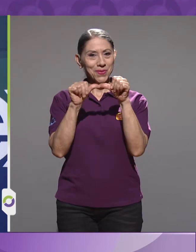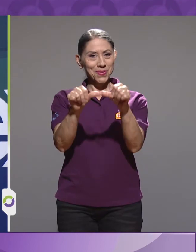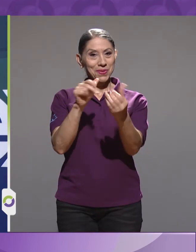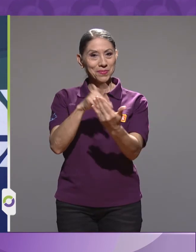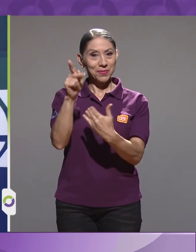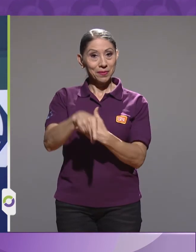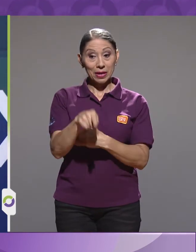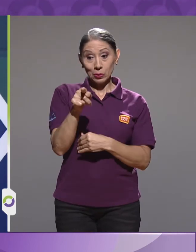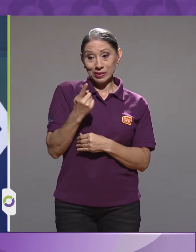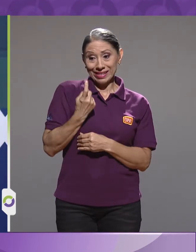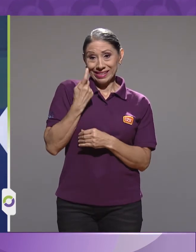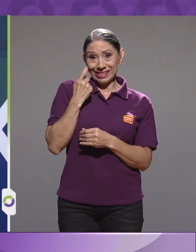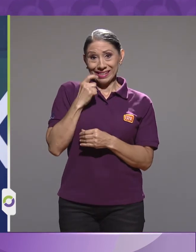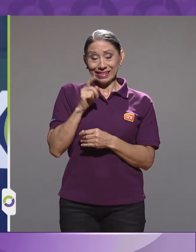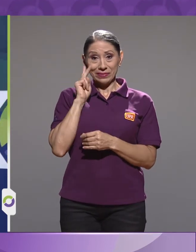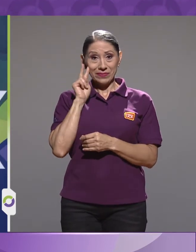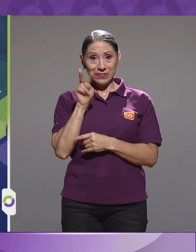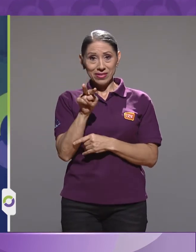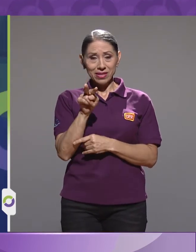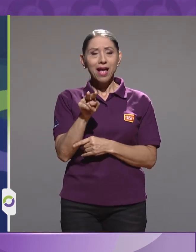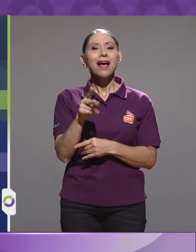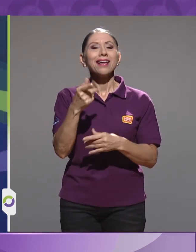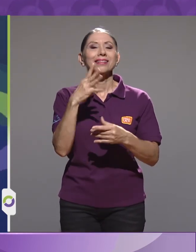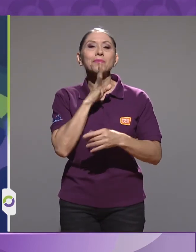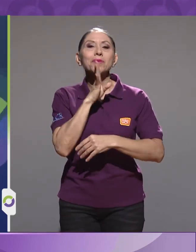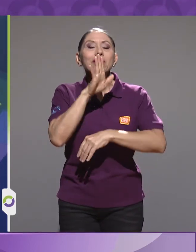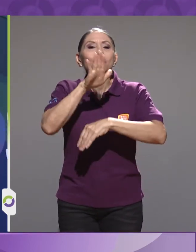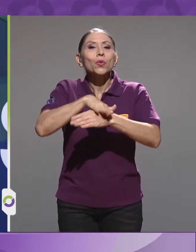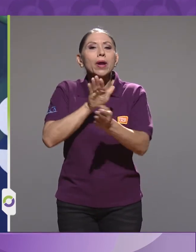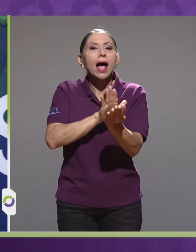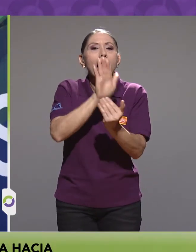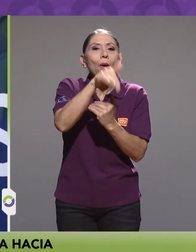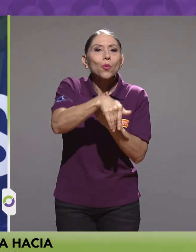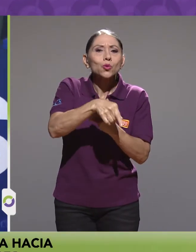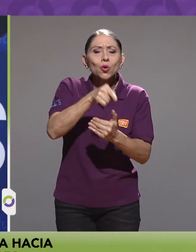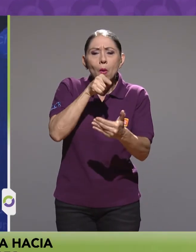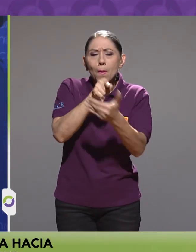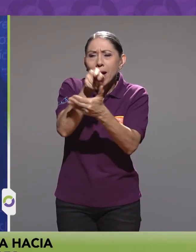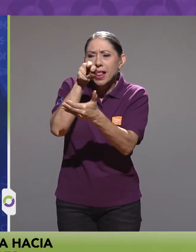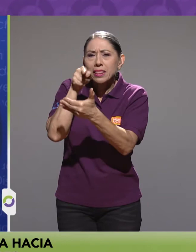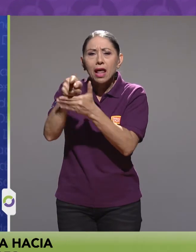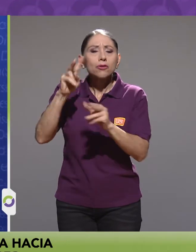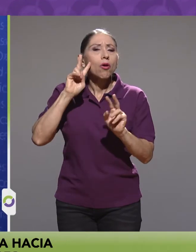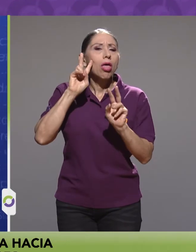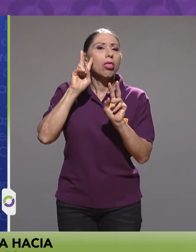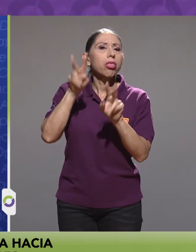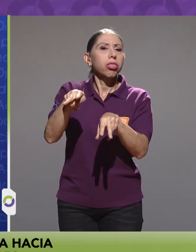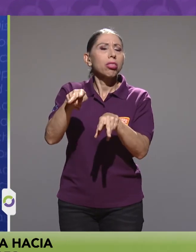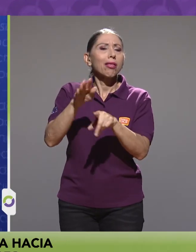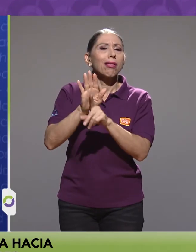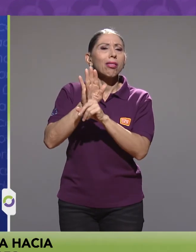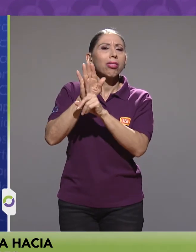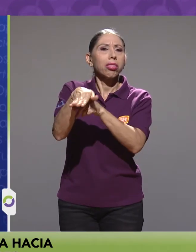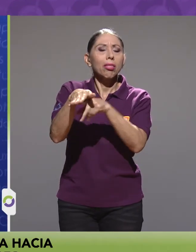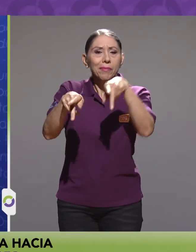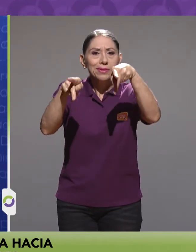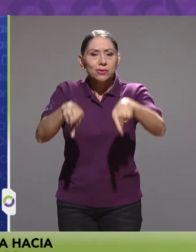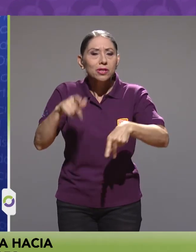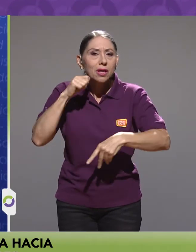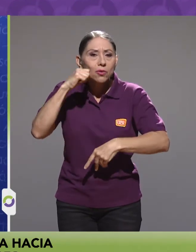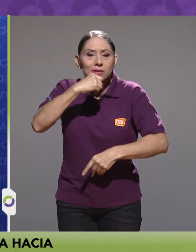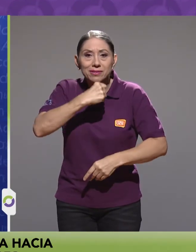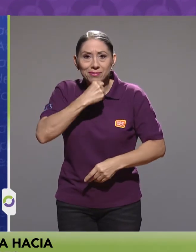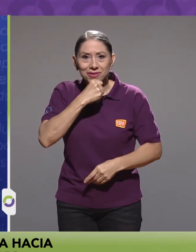Estamos de regreso. Si se acaba de unir, le cuento que estamos hablando sobre el abuso, maltrato, marginación y negligencia hacia las